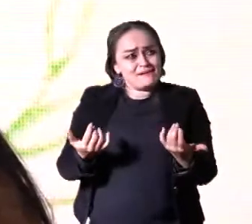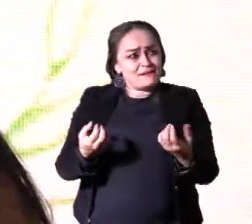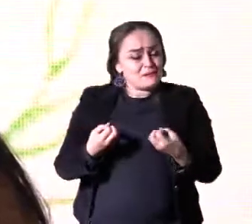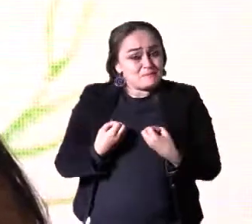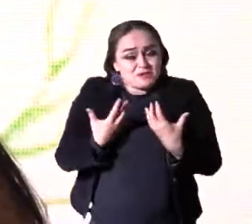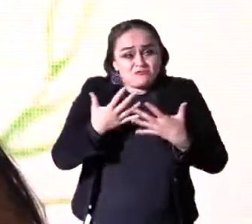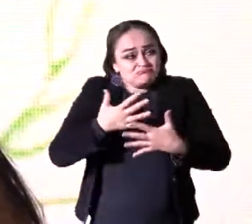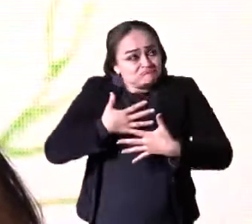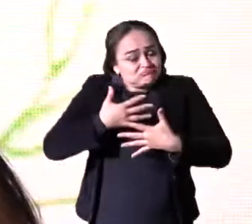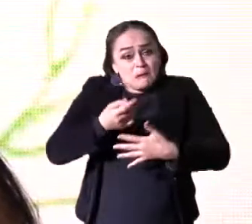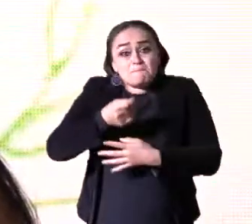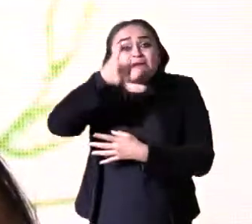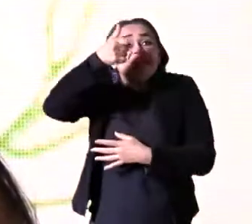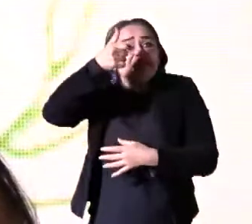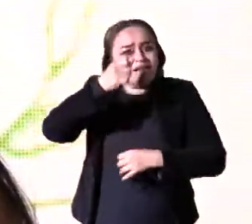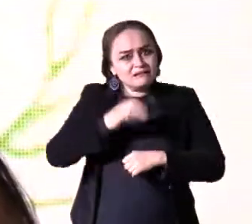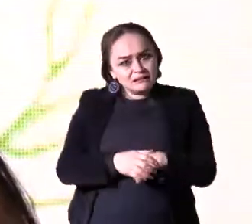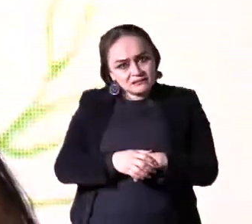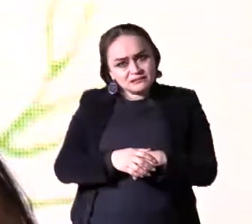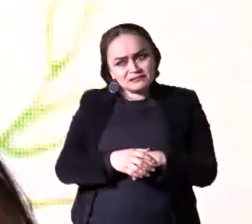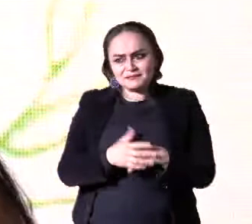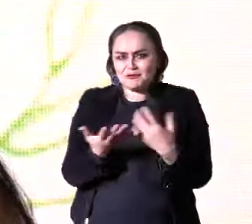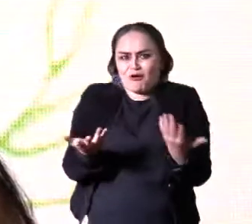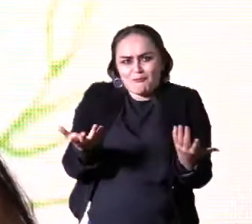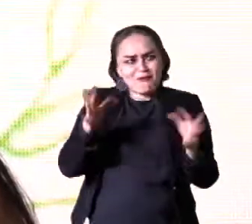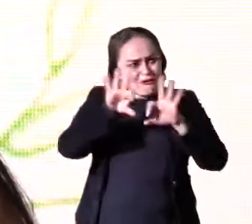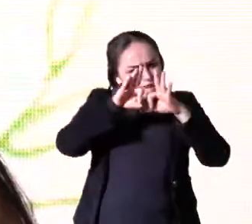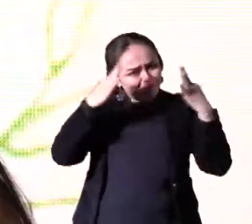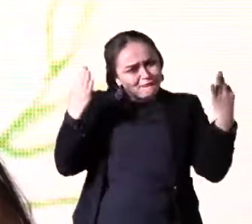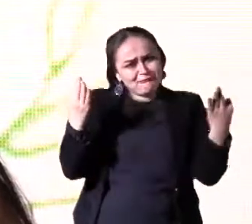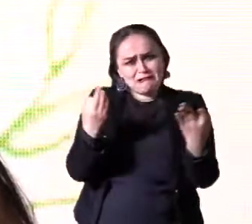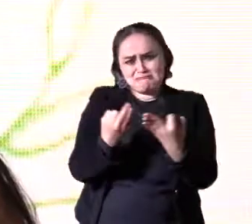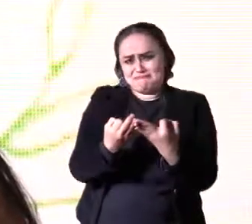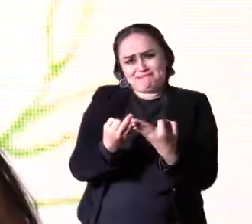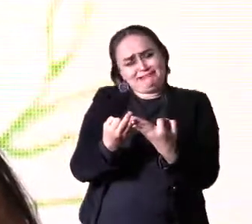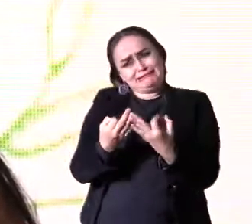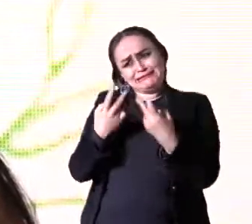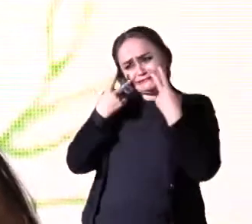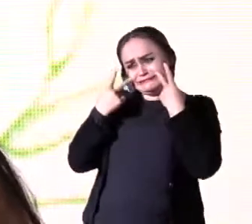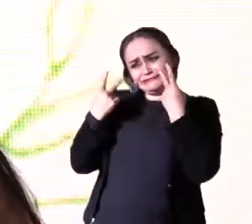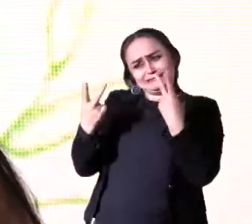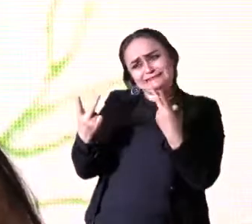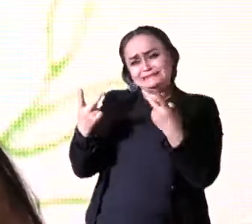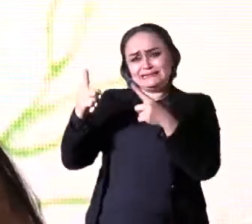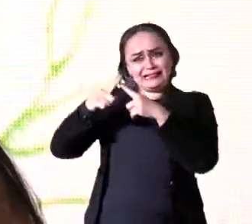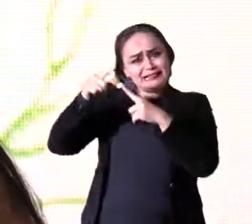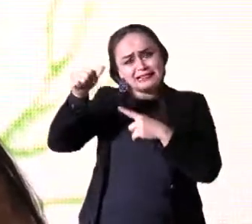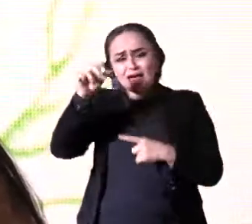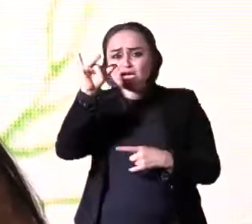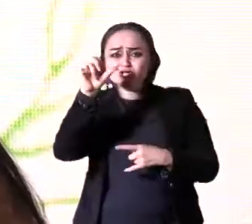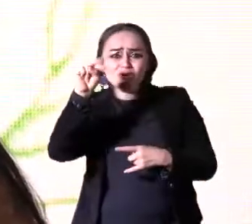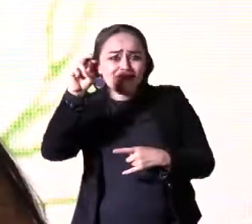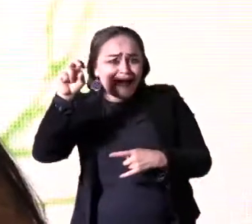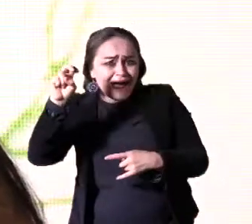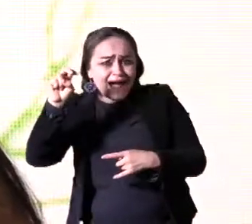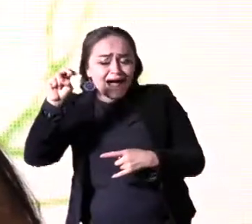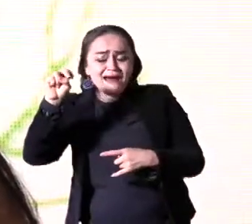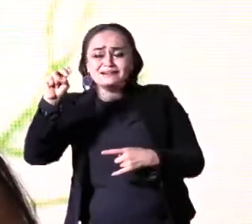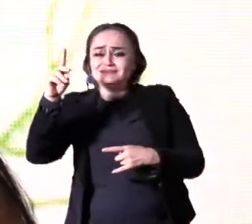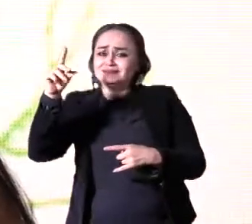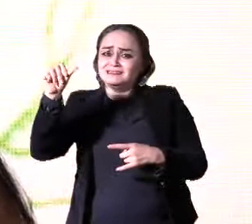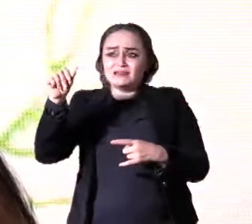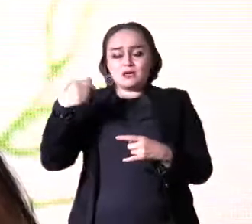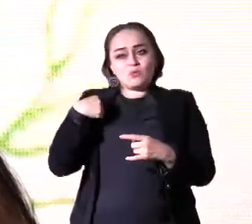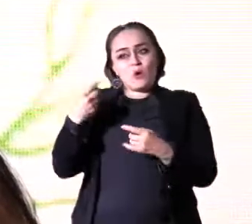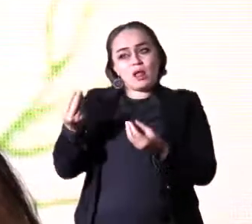familia tuvimos la fortuna de coincidir con mi tía yolanda quien nos dejó un gran legado